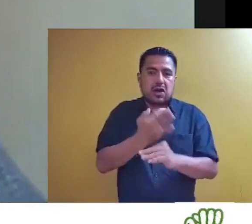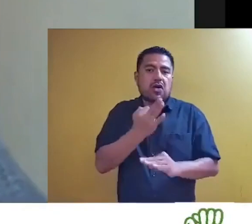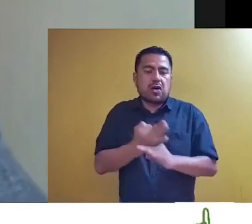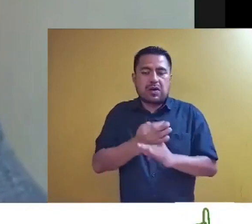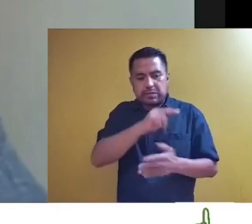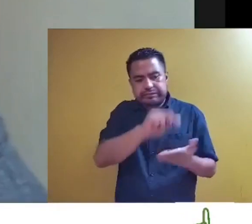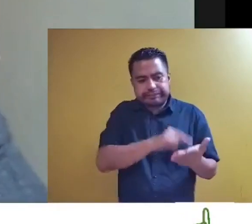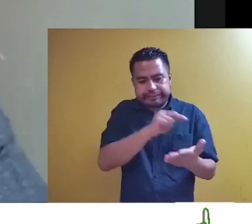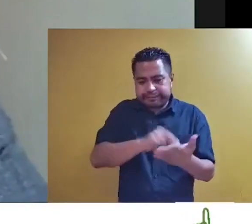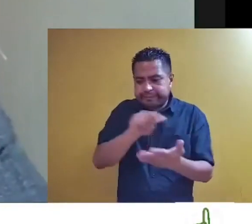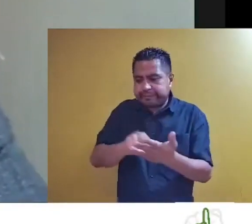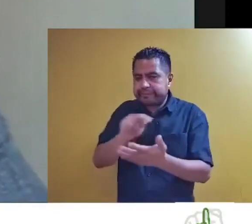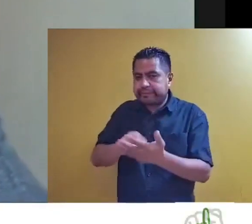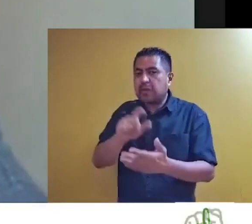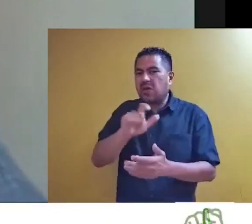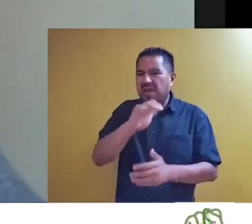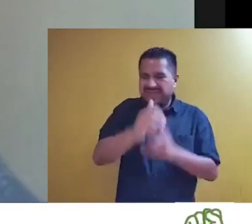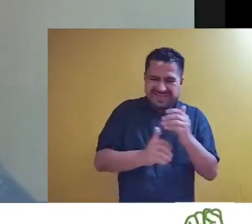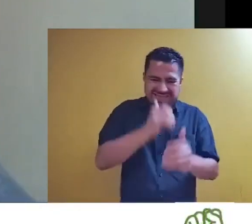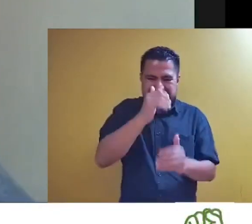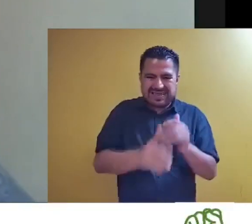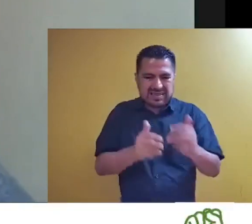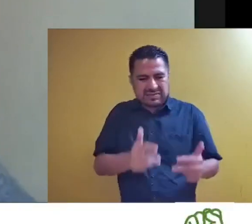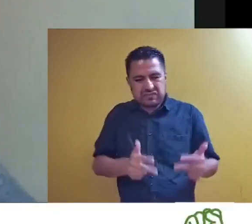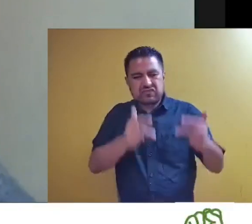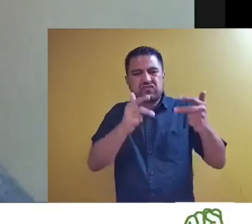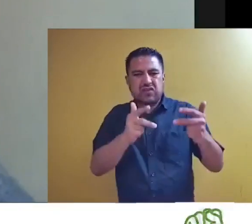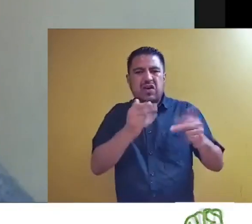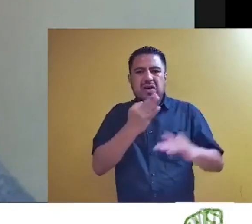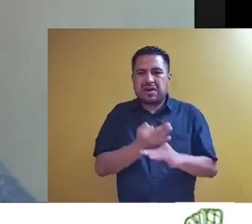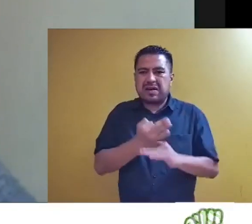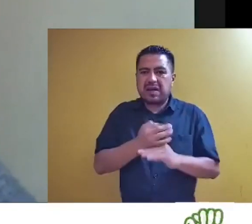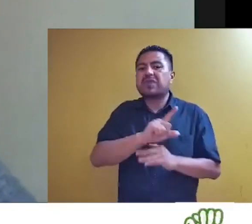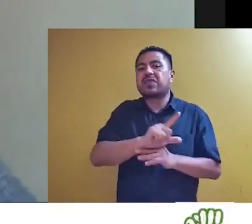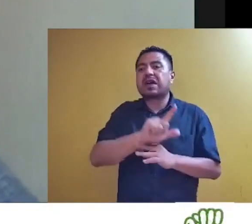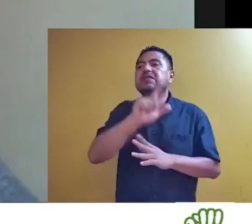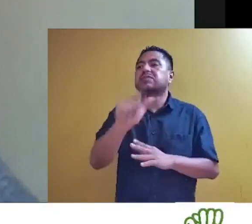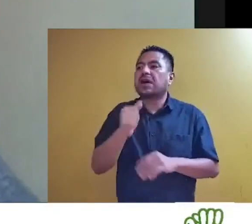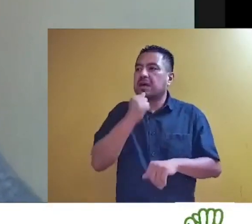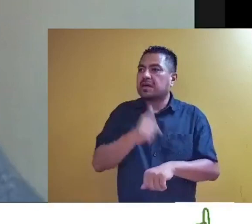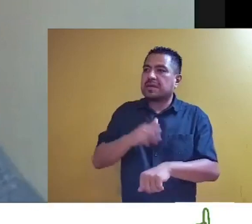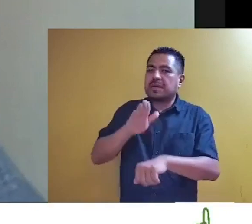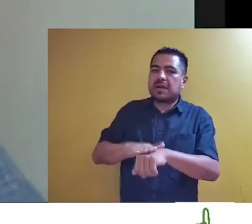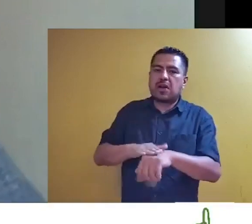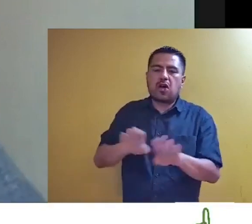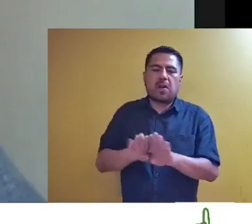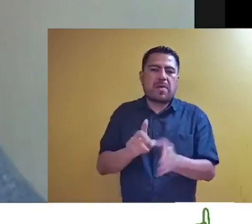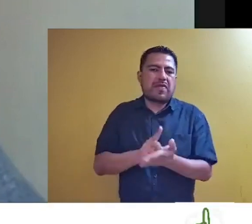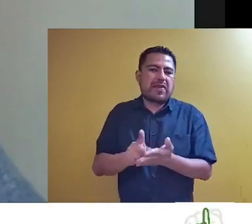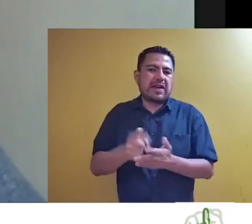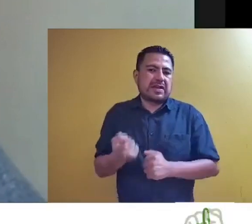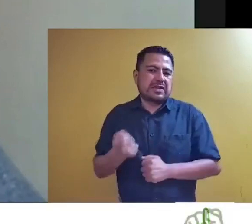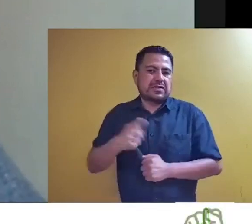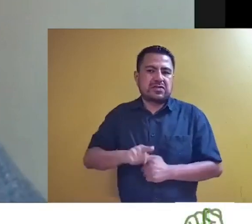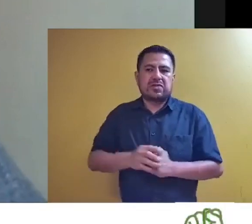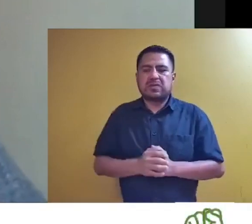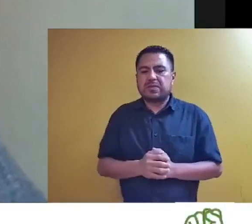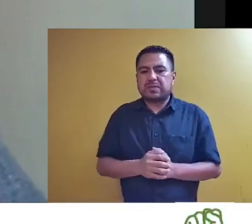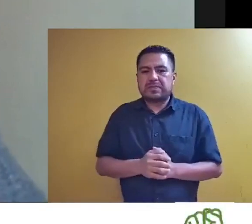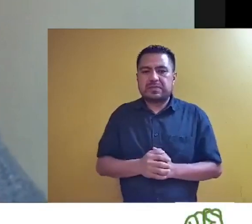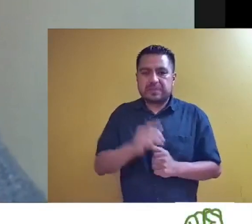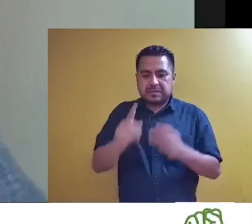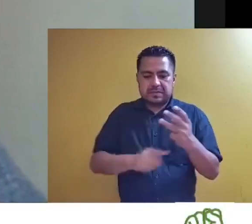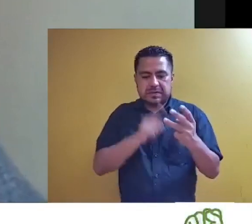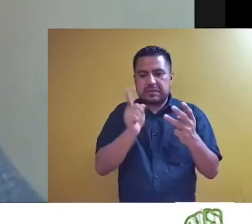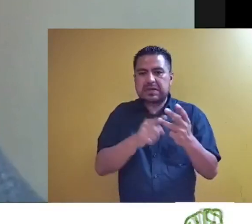Sírvase recabar las firmas a la conclusión de la presente sesión y en consecuencia notificarla como en derecho corresponde. El